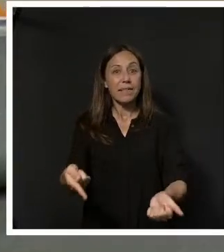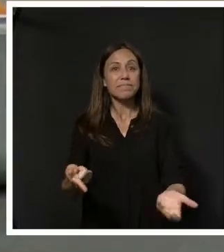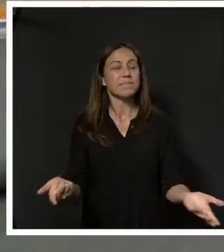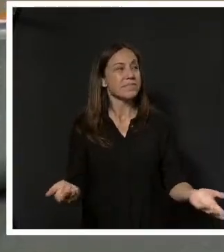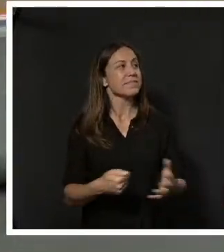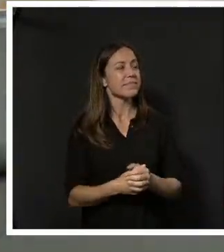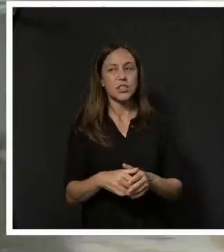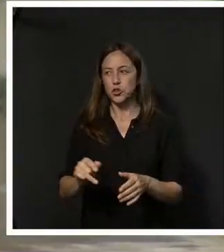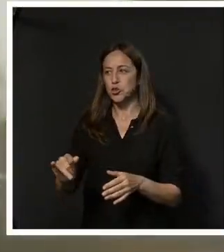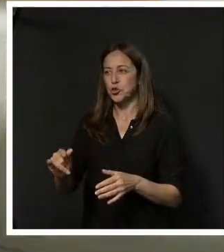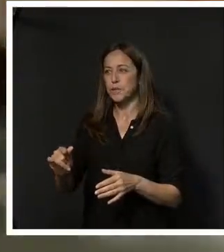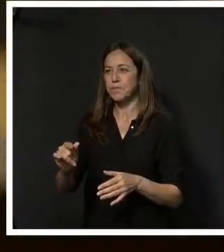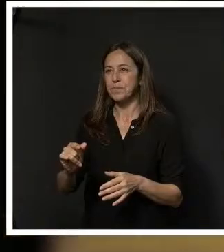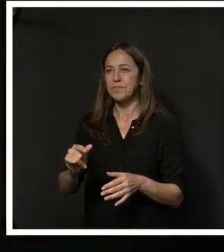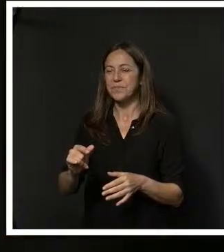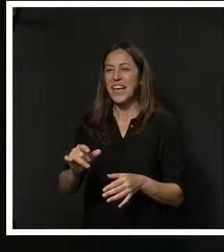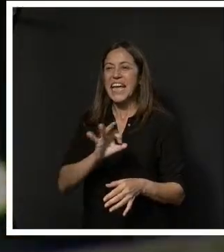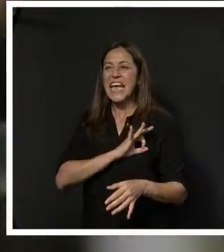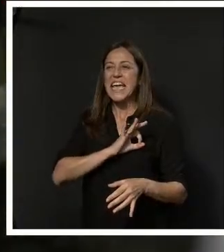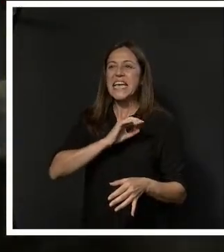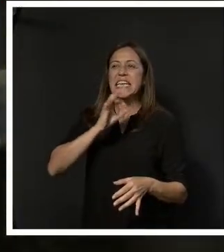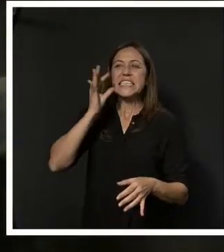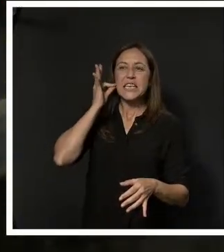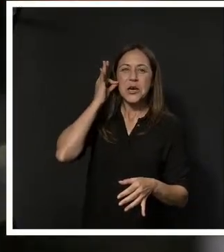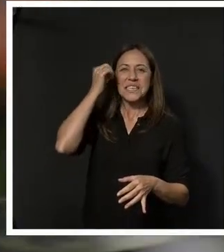bueno señoras y señores